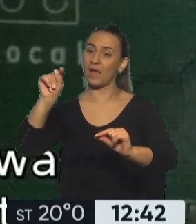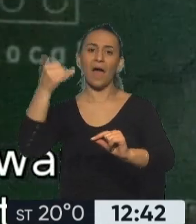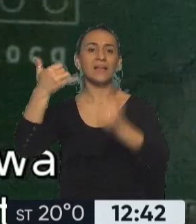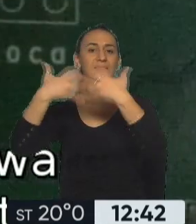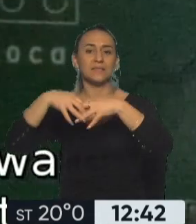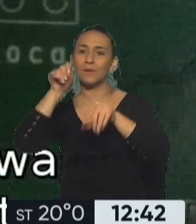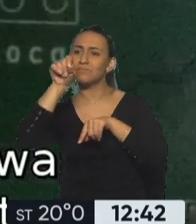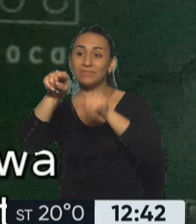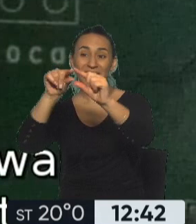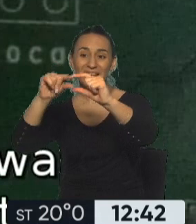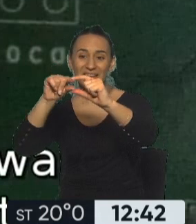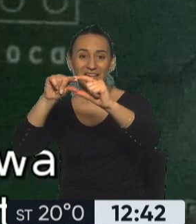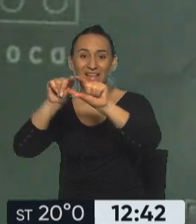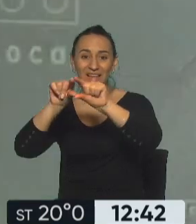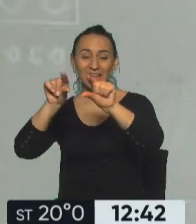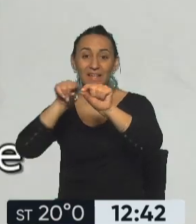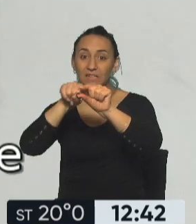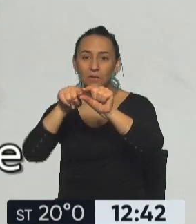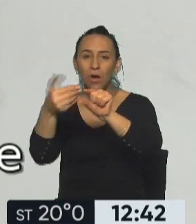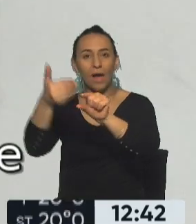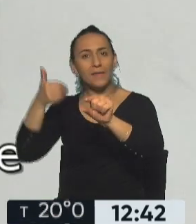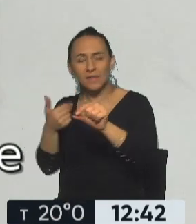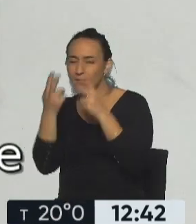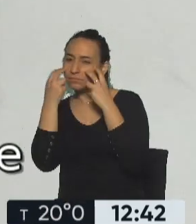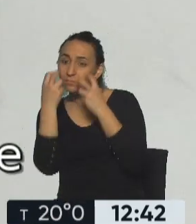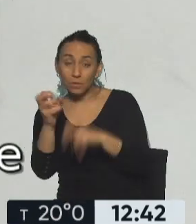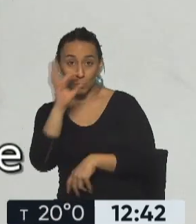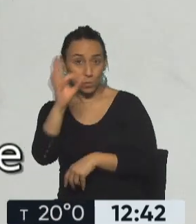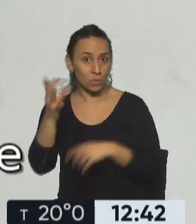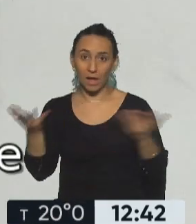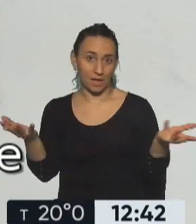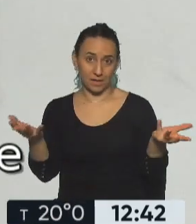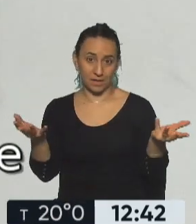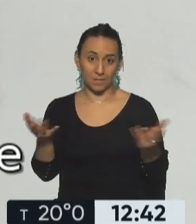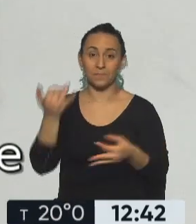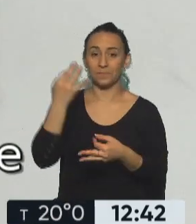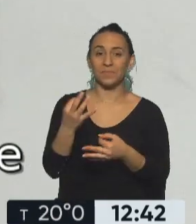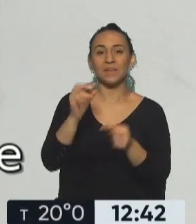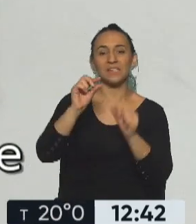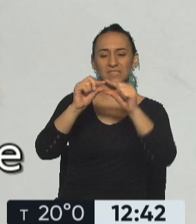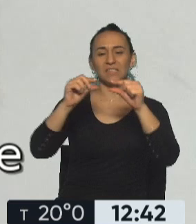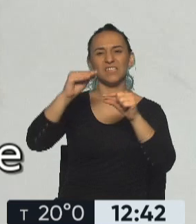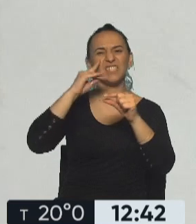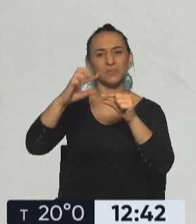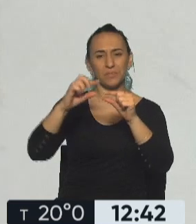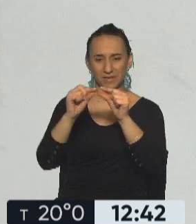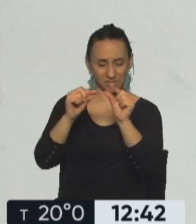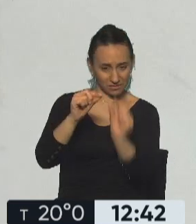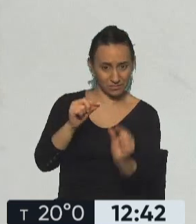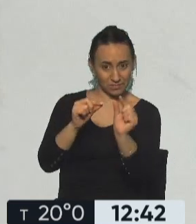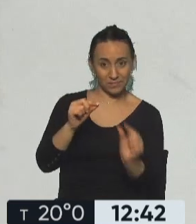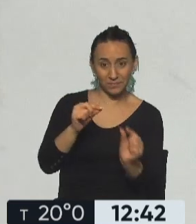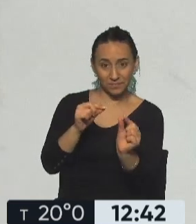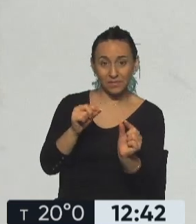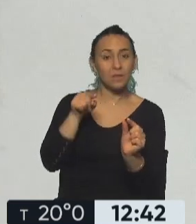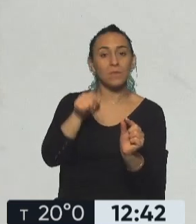nunca sometida a una auditoría. Y estrictamente hablando, los chips de identificación por radiofrecuencia incluidos en